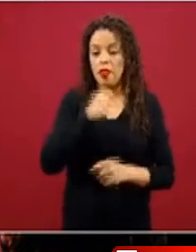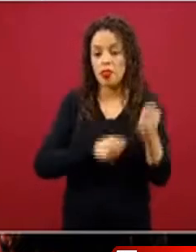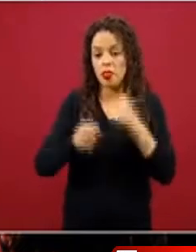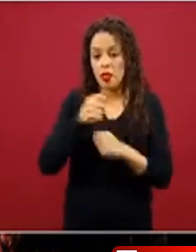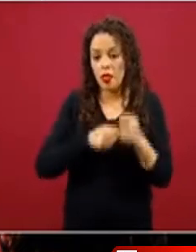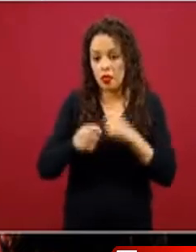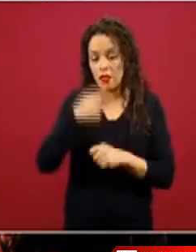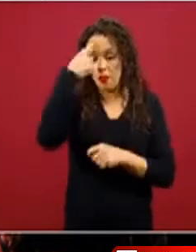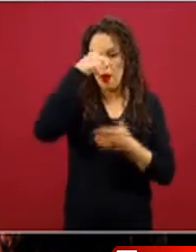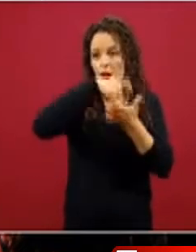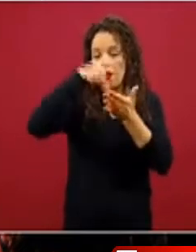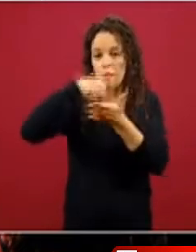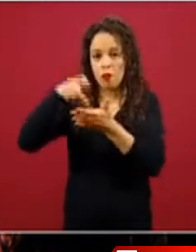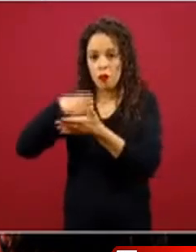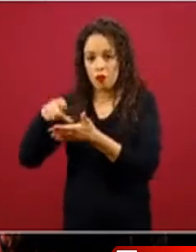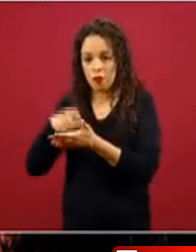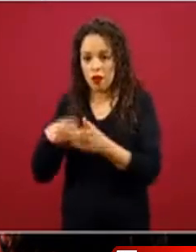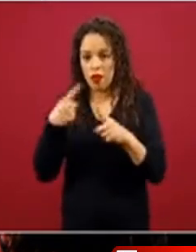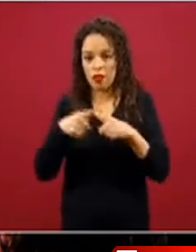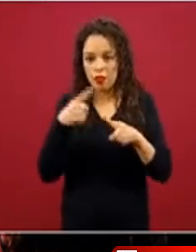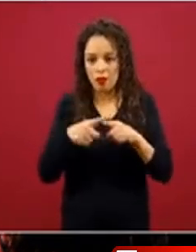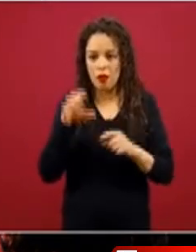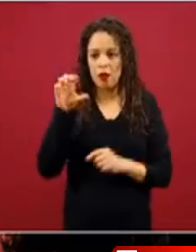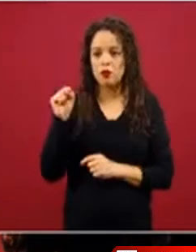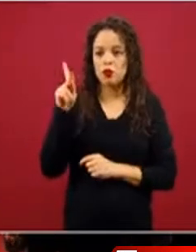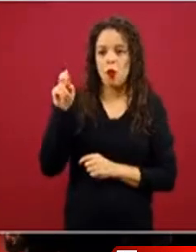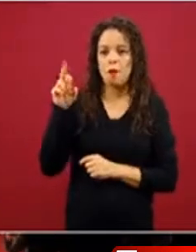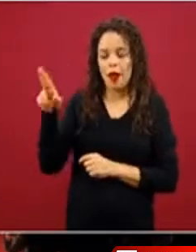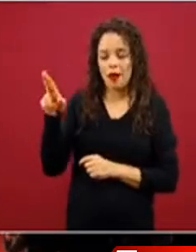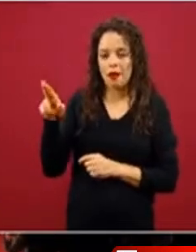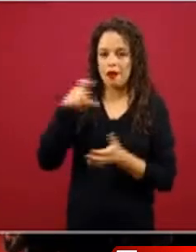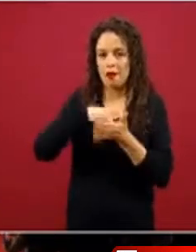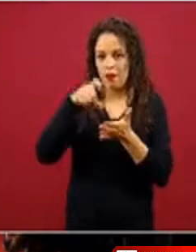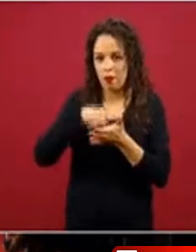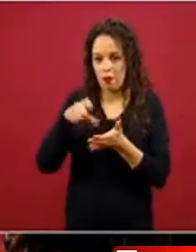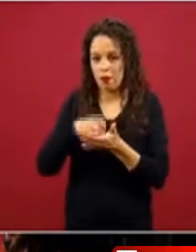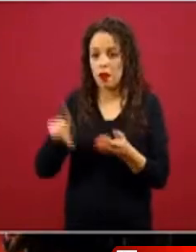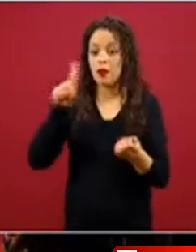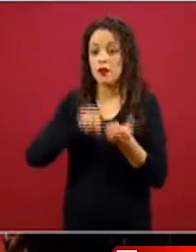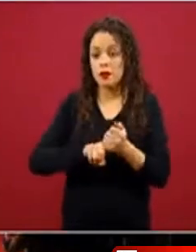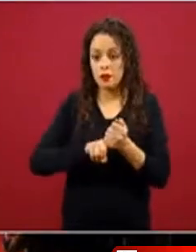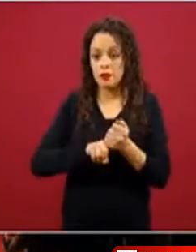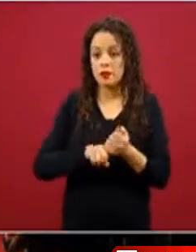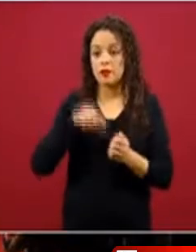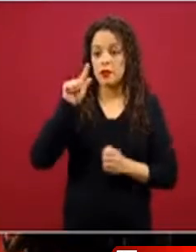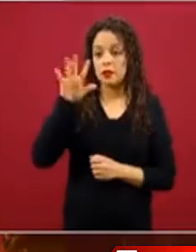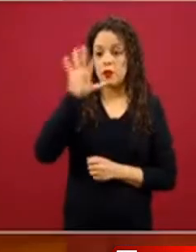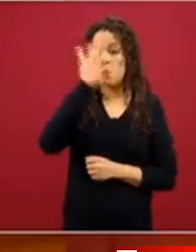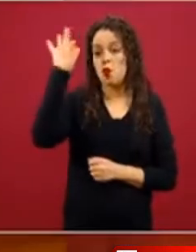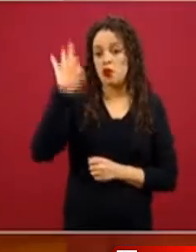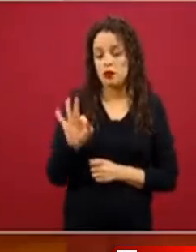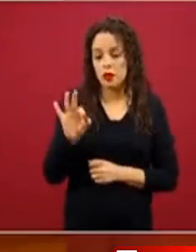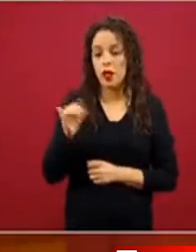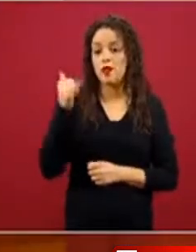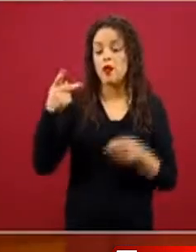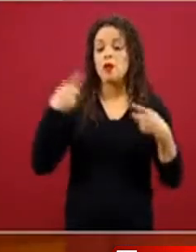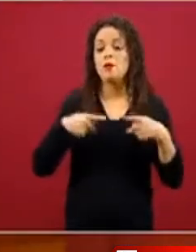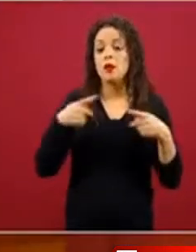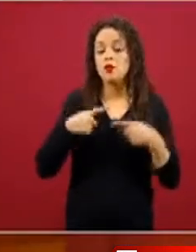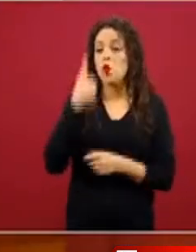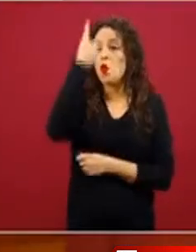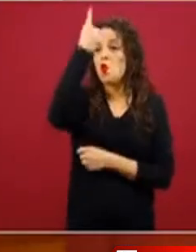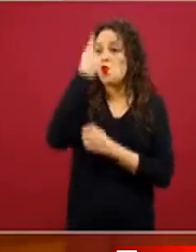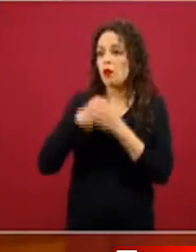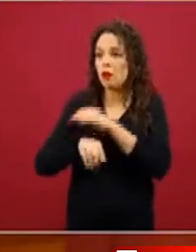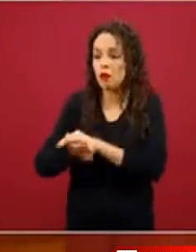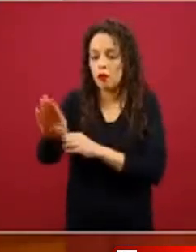aforo con una persona por familia, 75% de aforo y una persona por familia en el naranja. Y por favor,